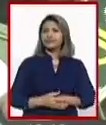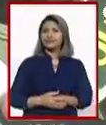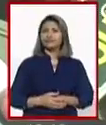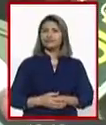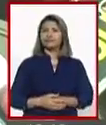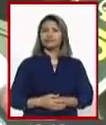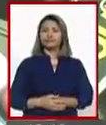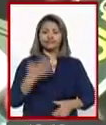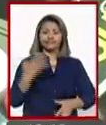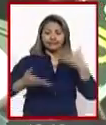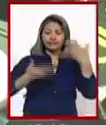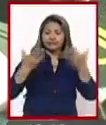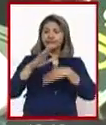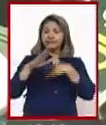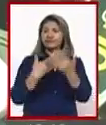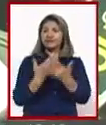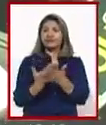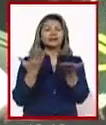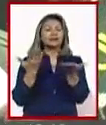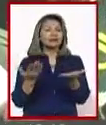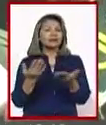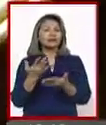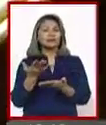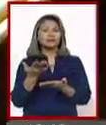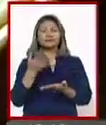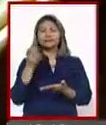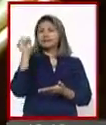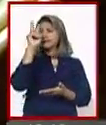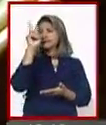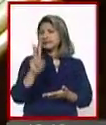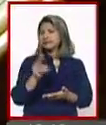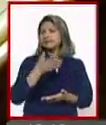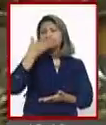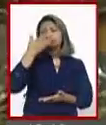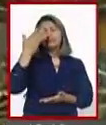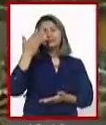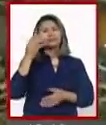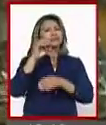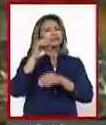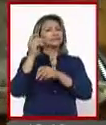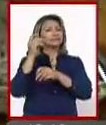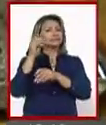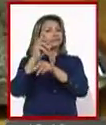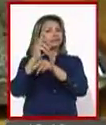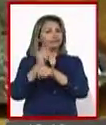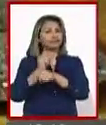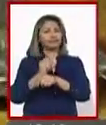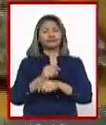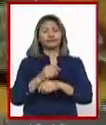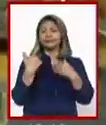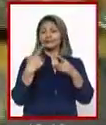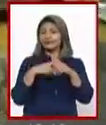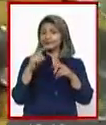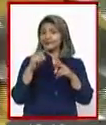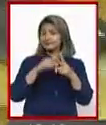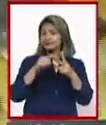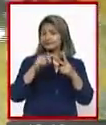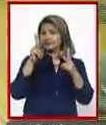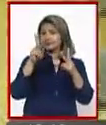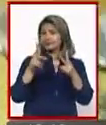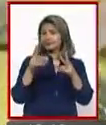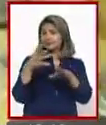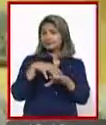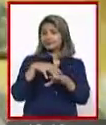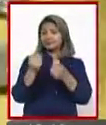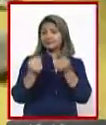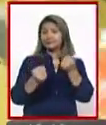se encuentra que existe una sustancia verduzca con olor característico a marihuana, razón por la cual estas personas, juntamente con el